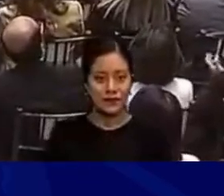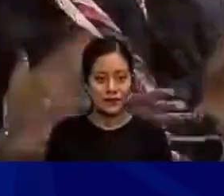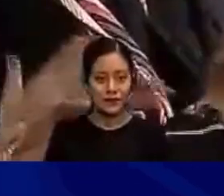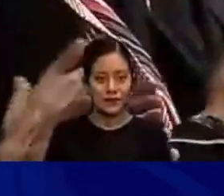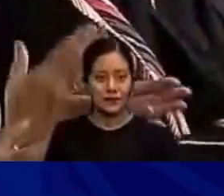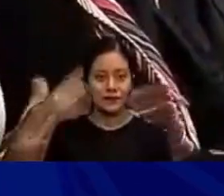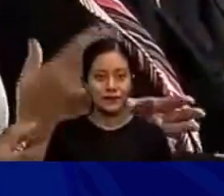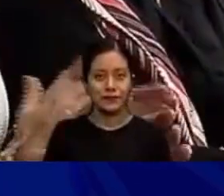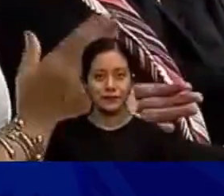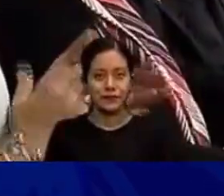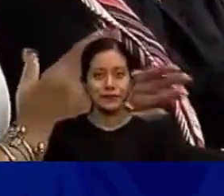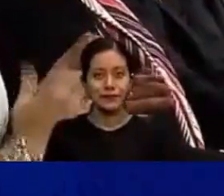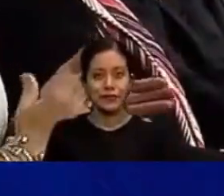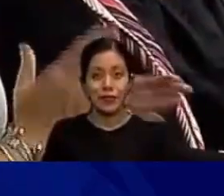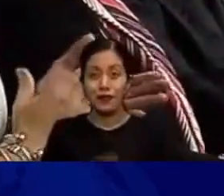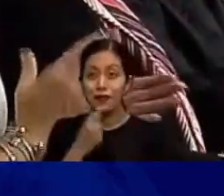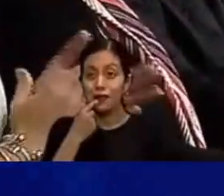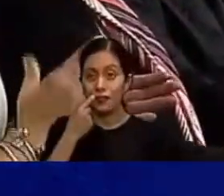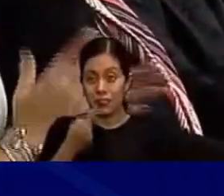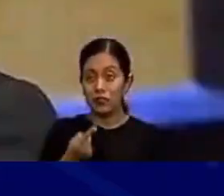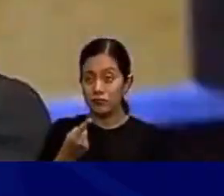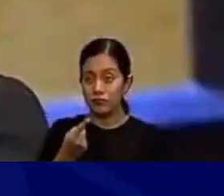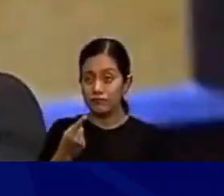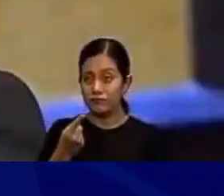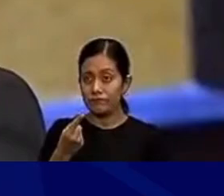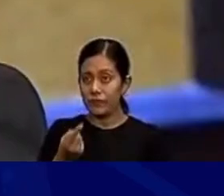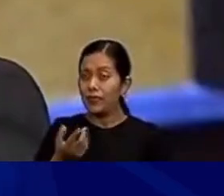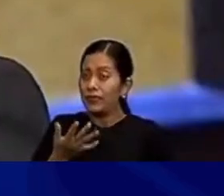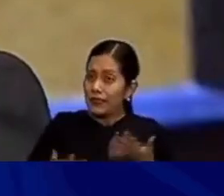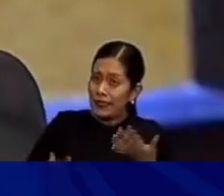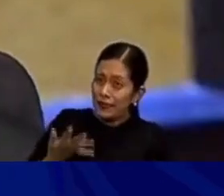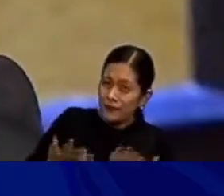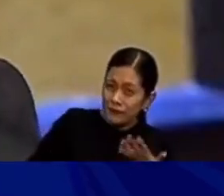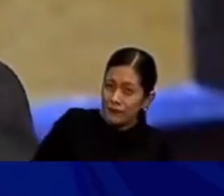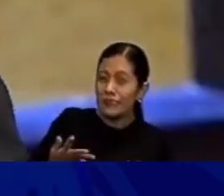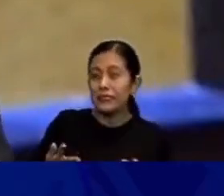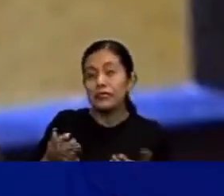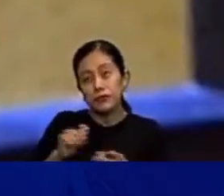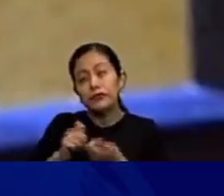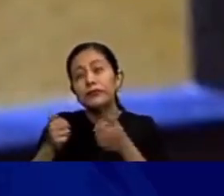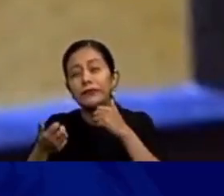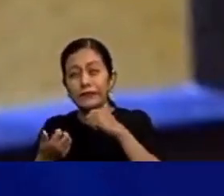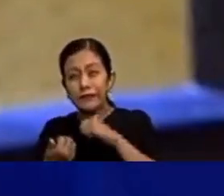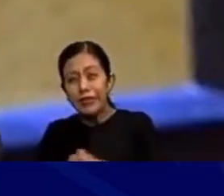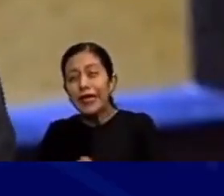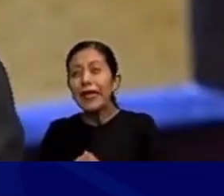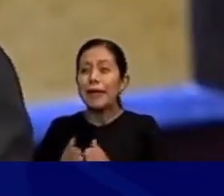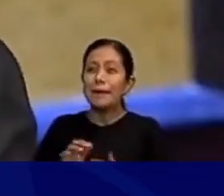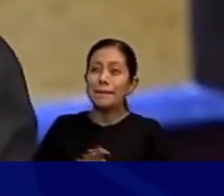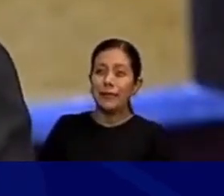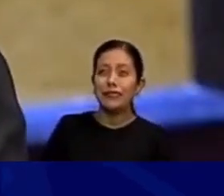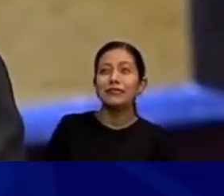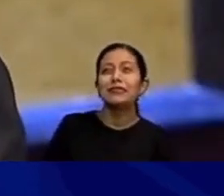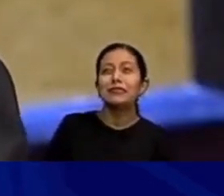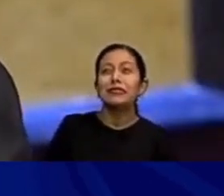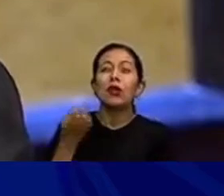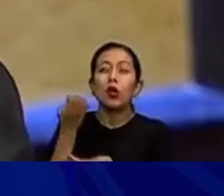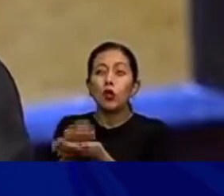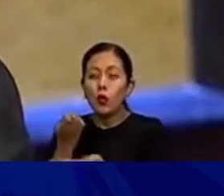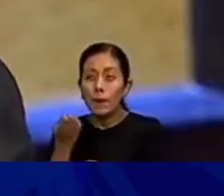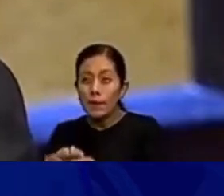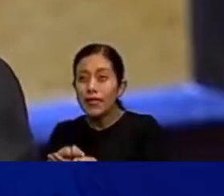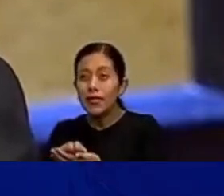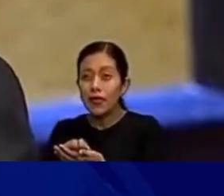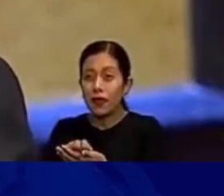Por eso, a pesar de las dimensiones catastróficas en las que encontramos las finanzas del Estado, nosotros no íbamos